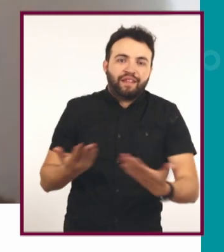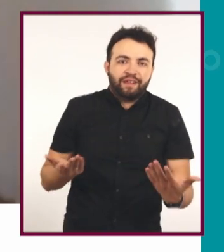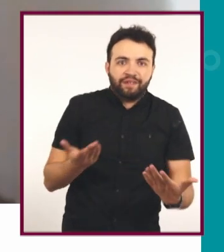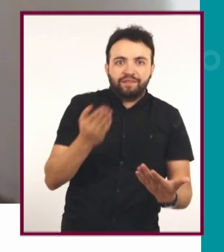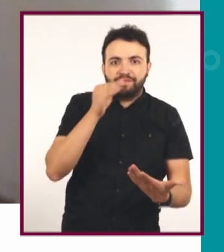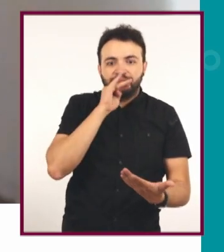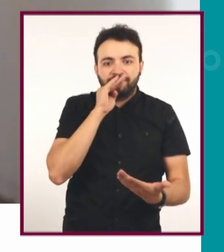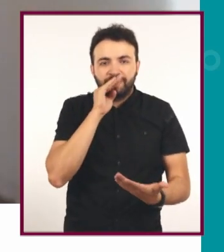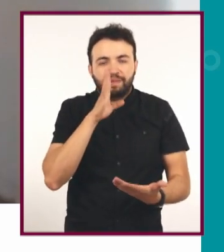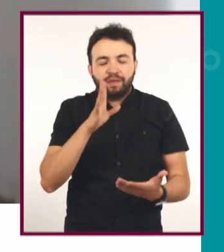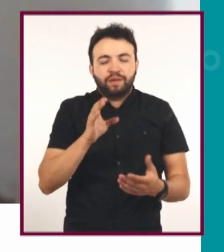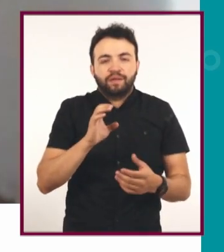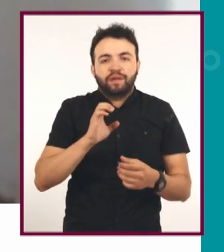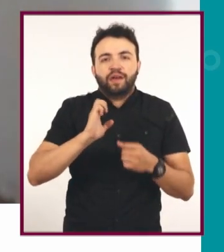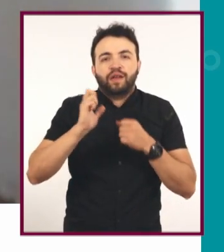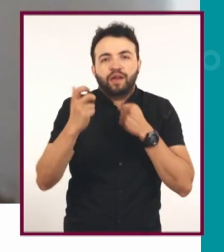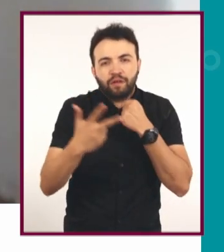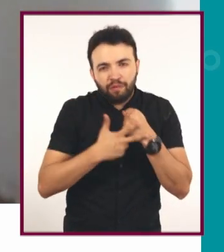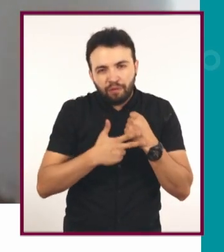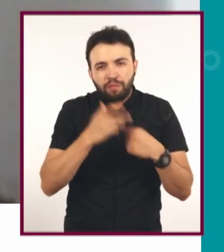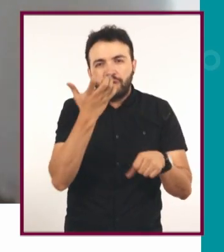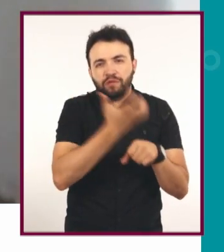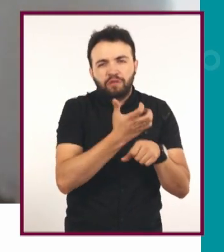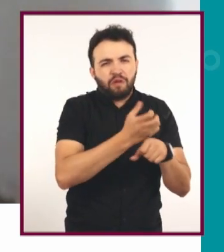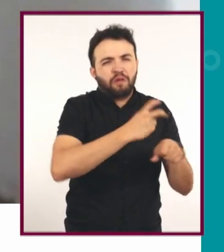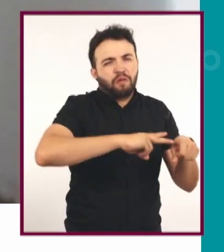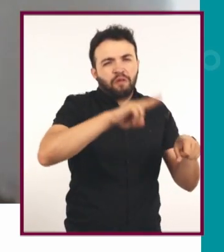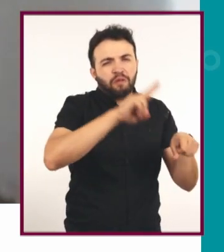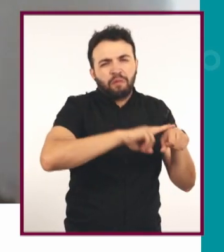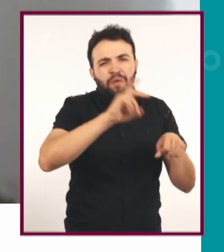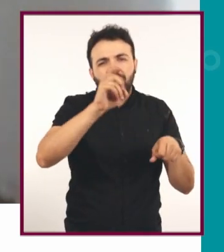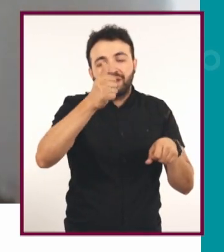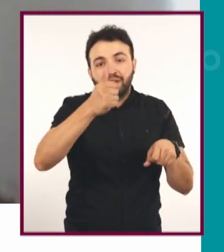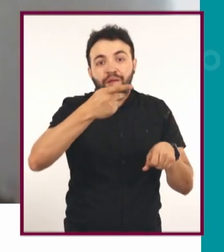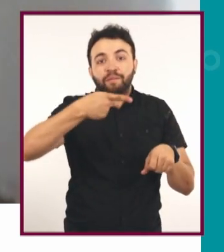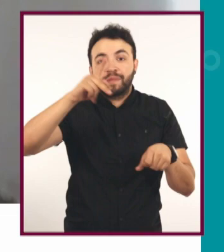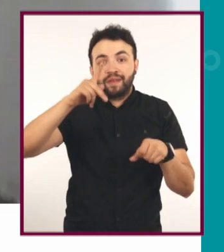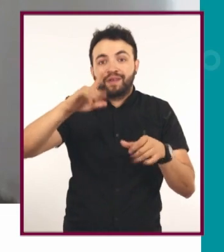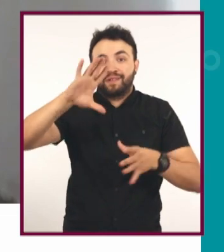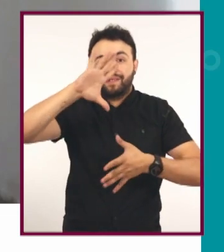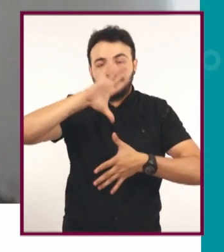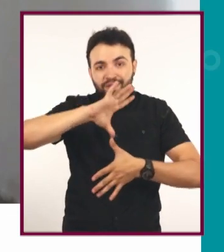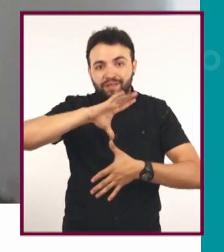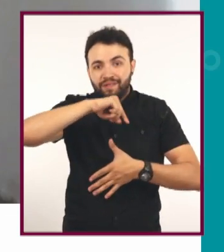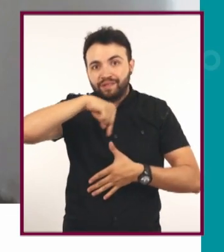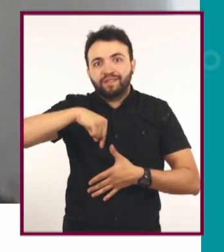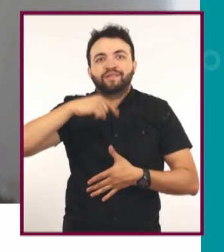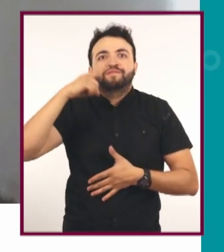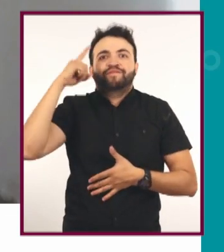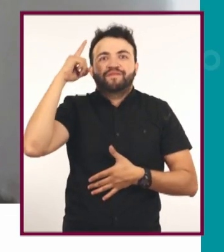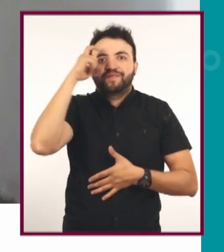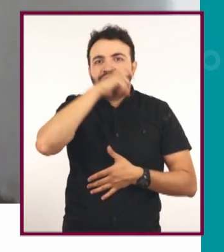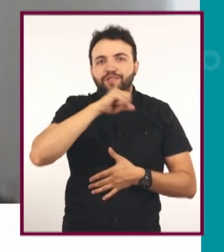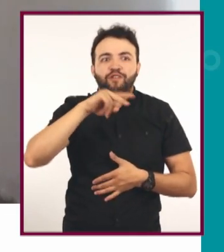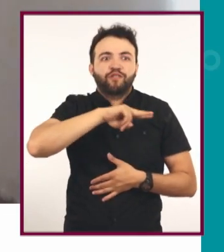tarde para los estándares, sobre todo en Latinoamérica, ¿no? En Europa y en Estados Unidos es como normal a esa edad tener hijos, pero en Latinoamérica